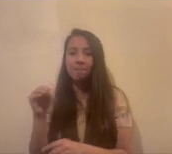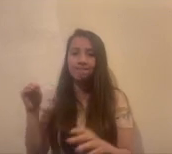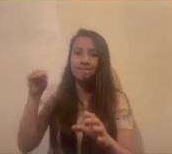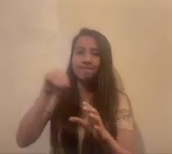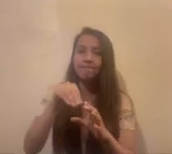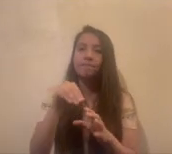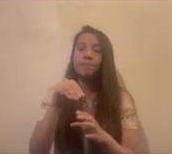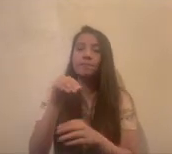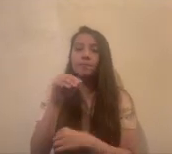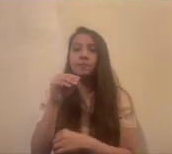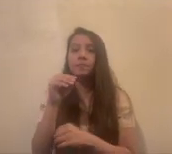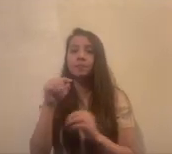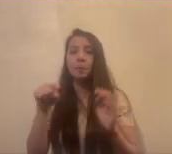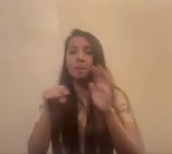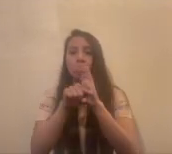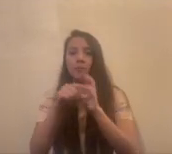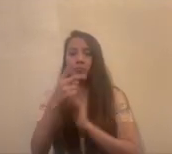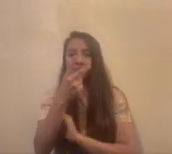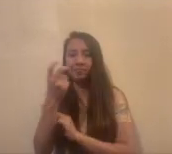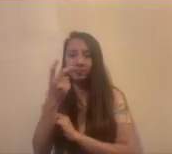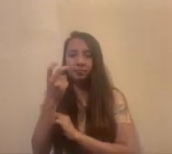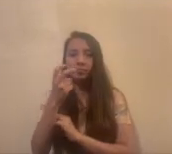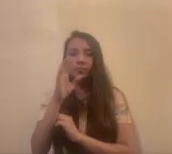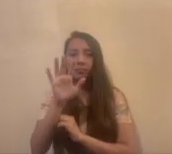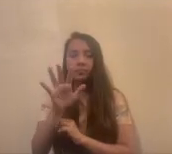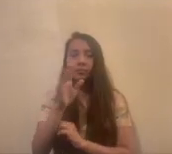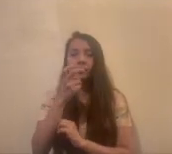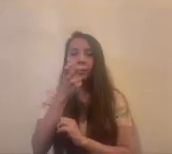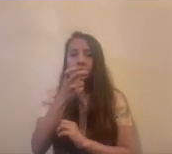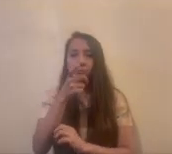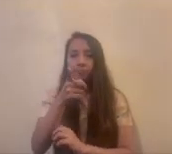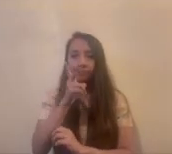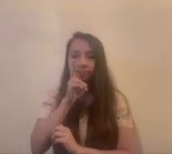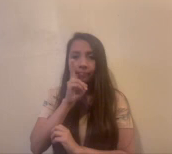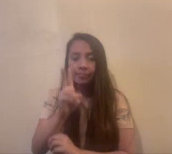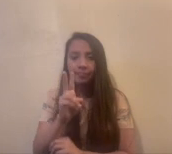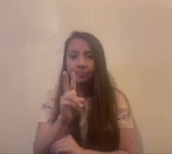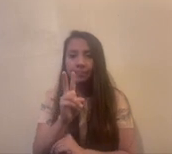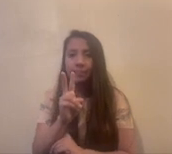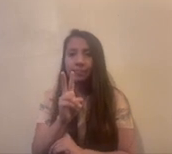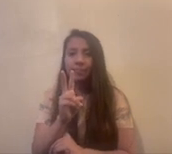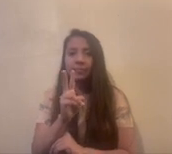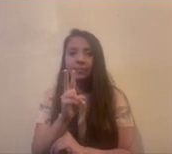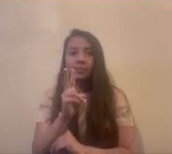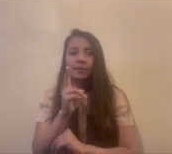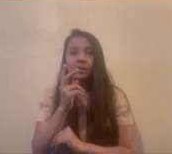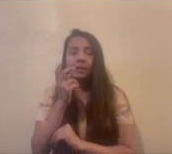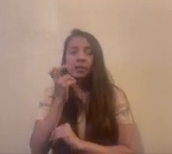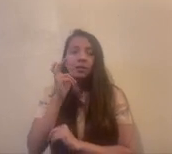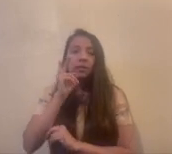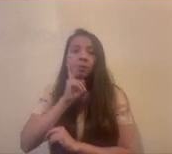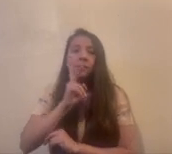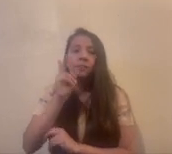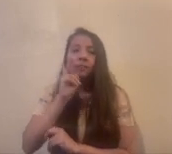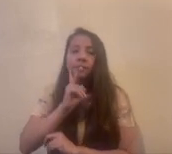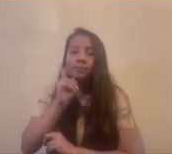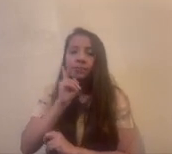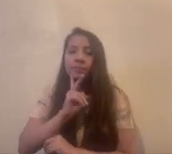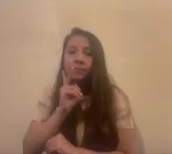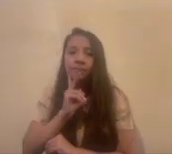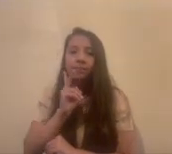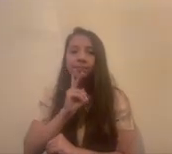de menos 200 grados centígrados? En este caso, como pueden ver, en el ensayo